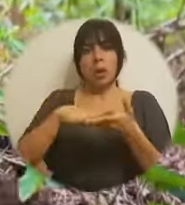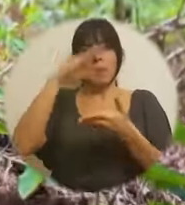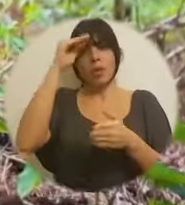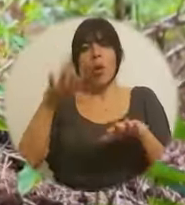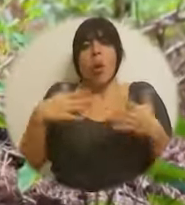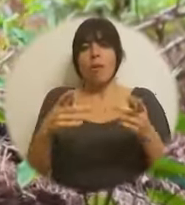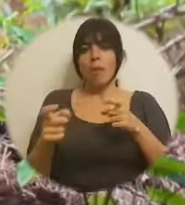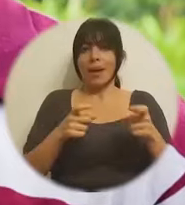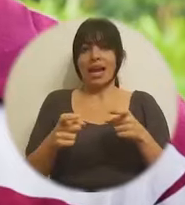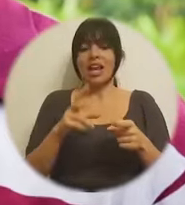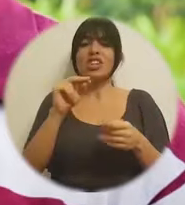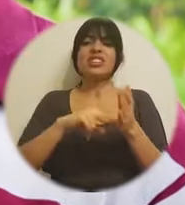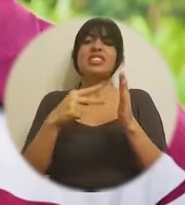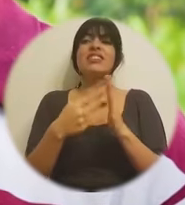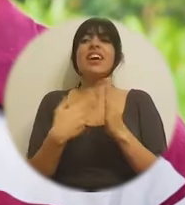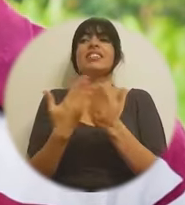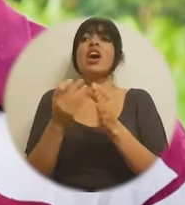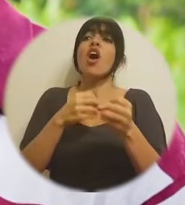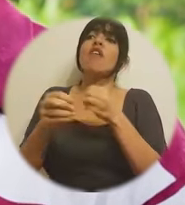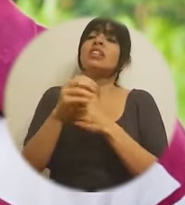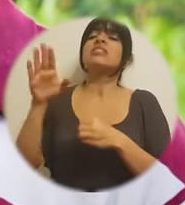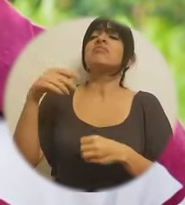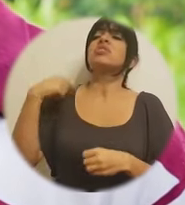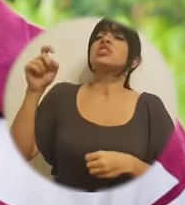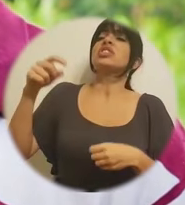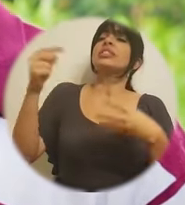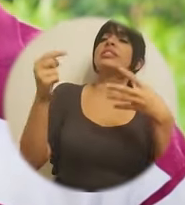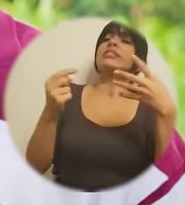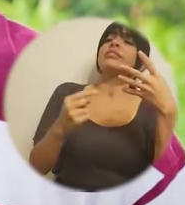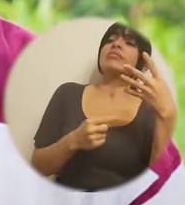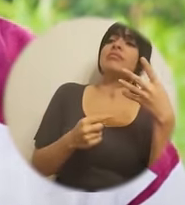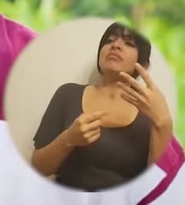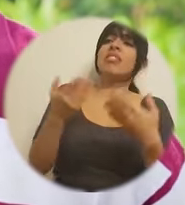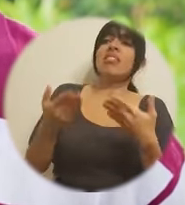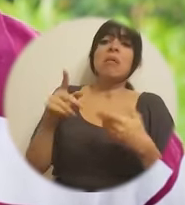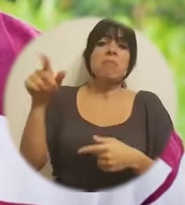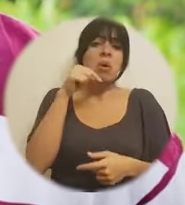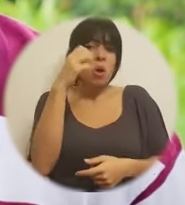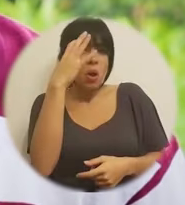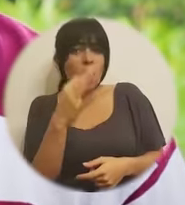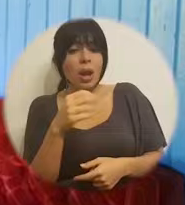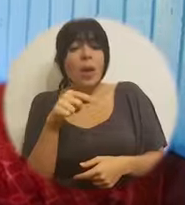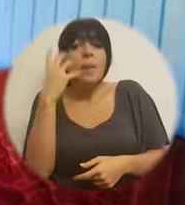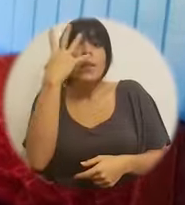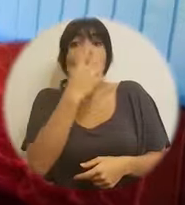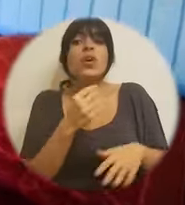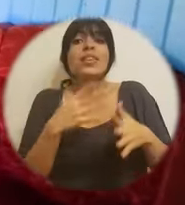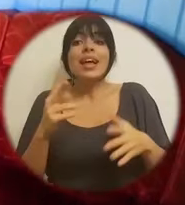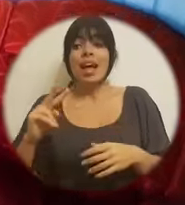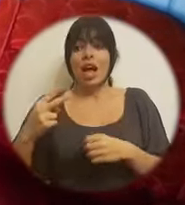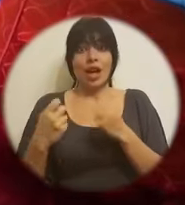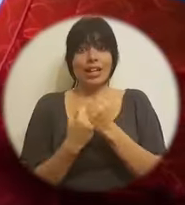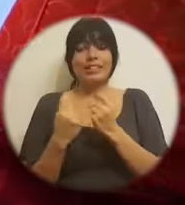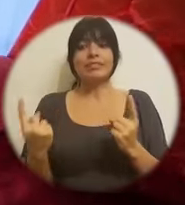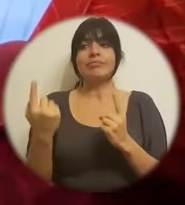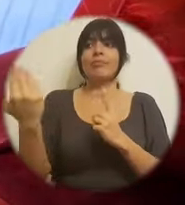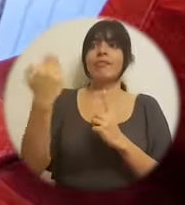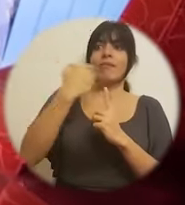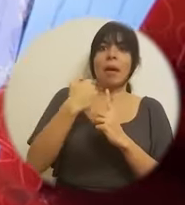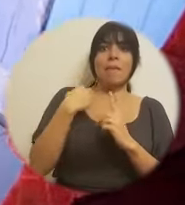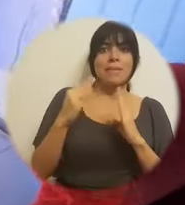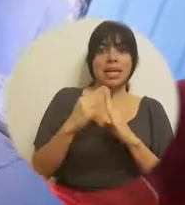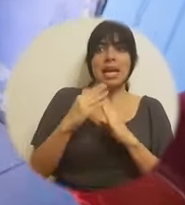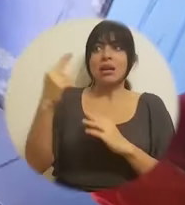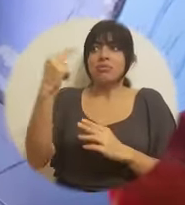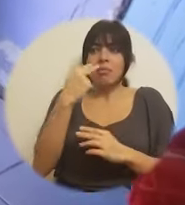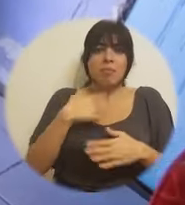también a manejarlo. No es que uno llegue a una oficina y le diga, mira, yo necesito esto, necesito lo otro y tal vez no le van a creer a uno. Lo bonito es que digamos que la cogestora viene a